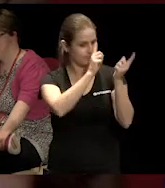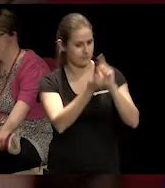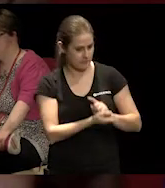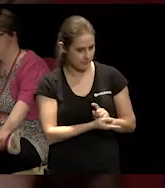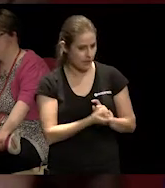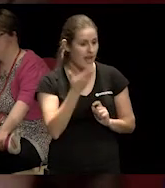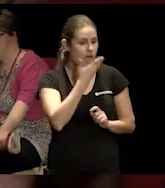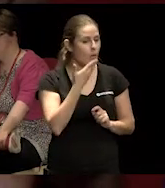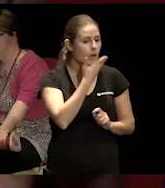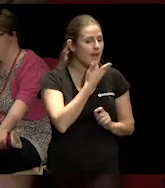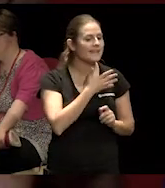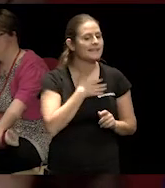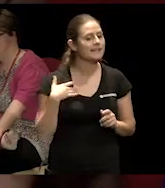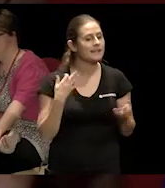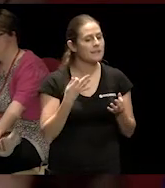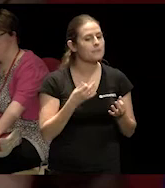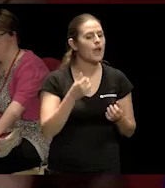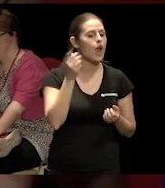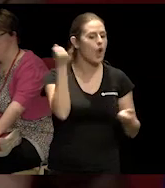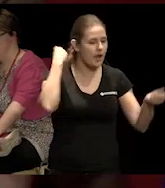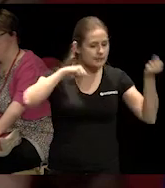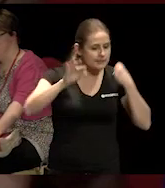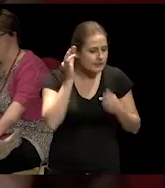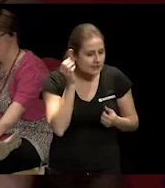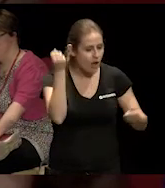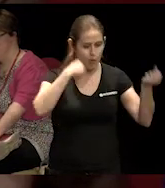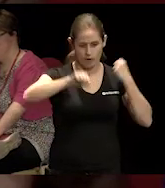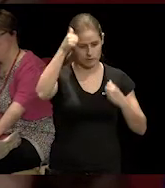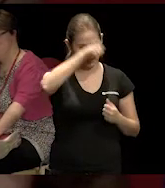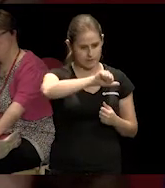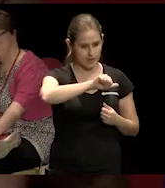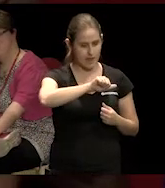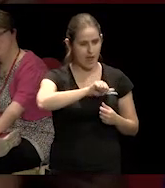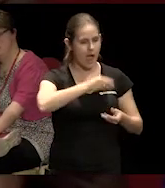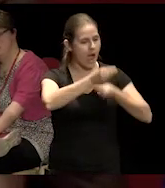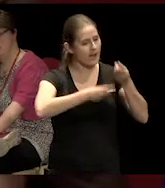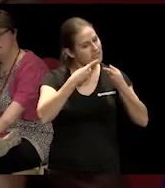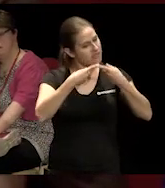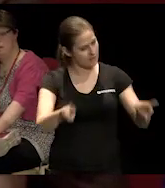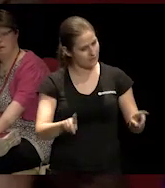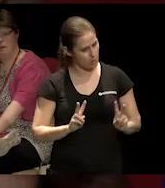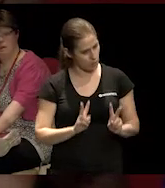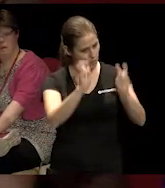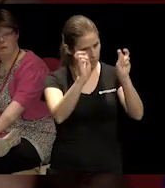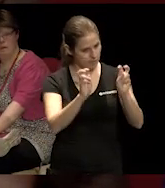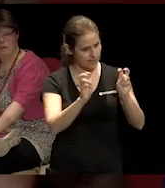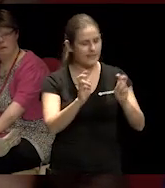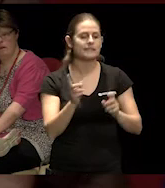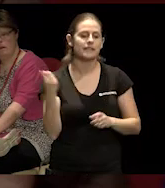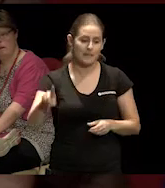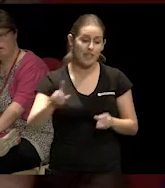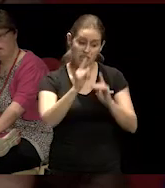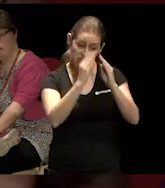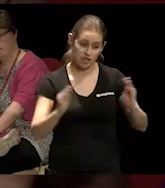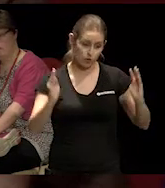las artistas y los artistas tengan un nuevo proceder. Y dentro del circo, pues también planteamos el